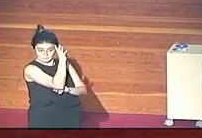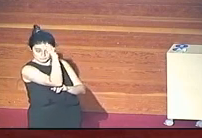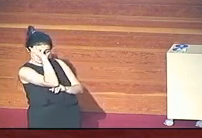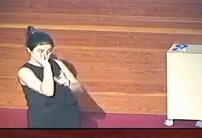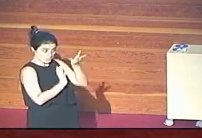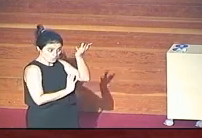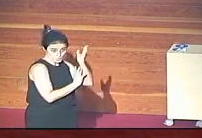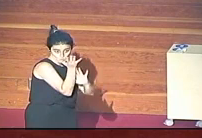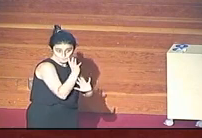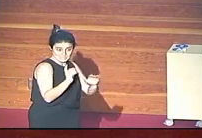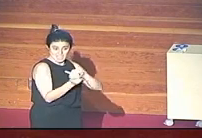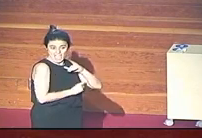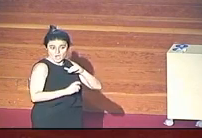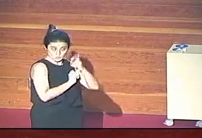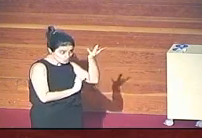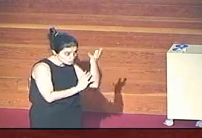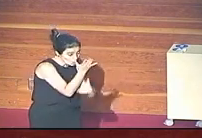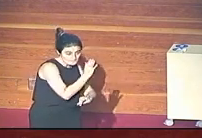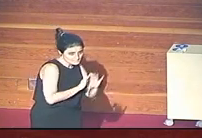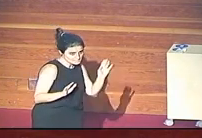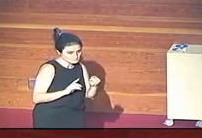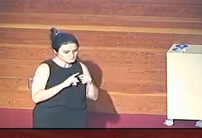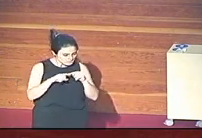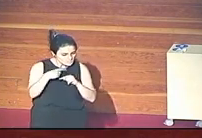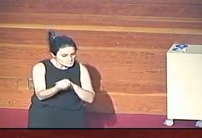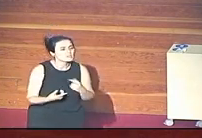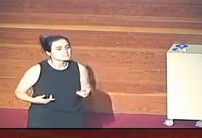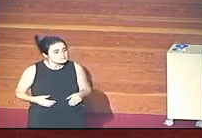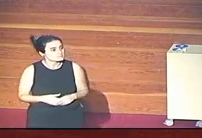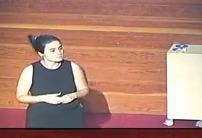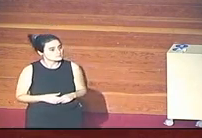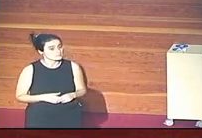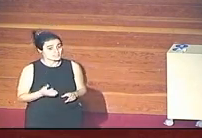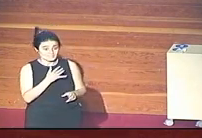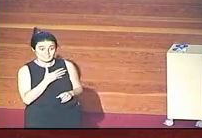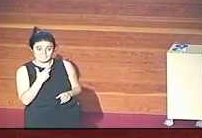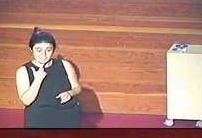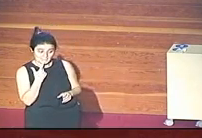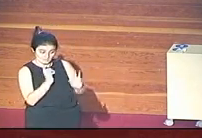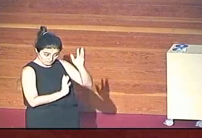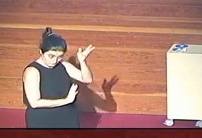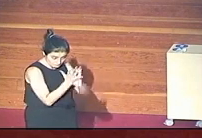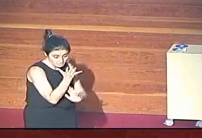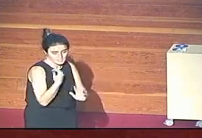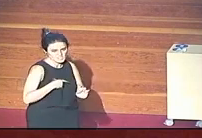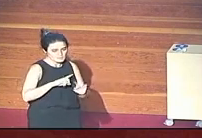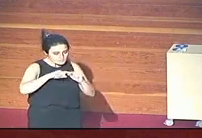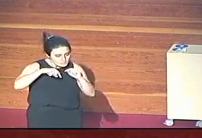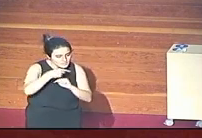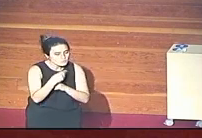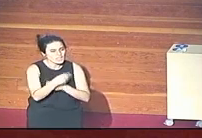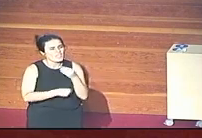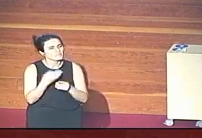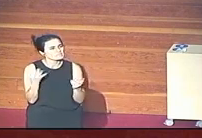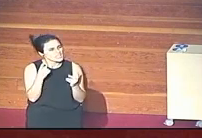incendios interesan de agosto cuando se quema sino que pasa después que estamos haciendo para recuperar esos bosques bueno pues